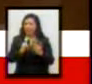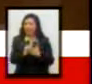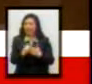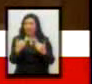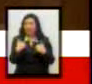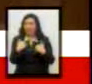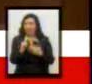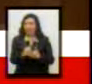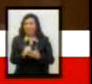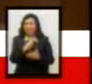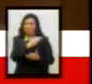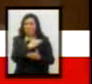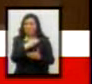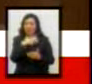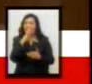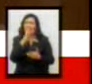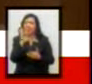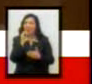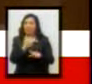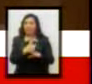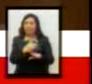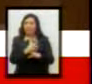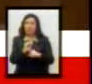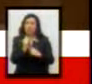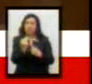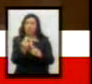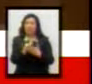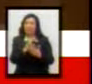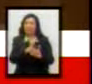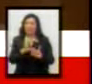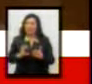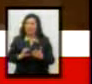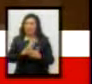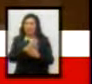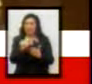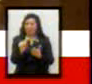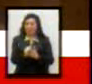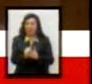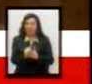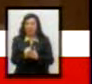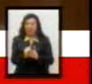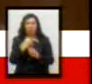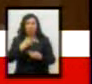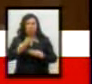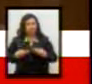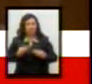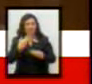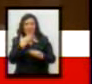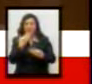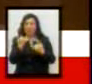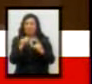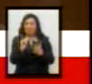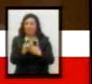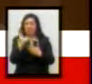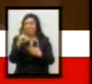efectivamente desde el Ministerio de la Mujer y Desarrollo Social y el Estado en general a manejar mejor información